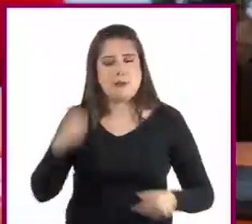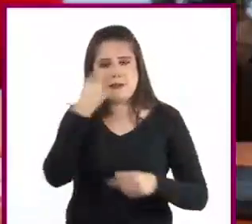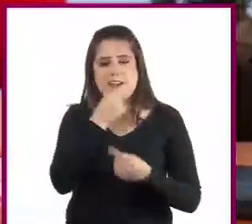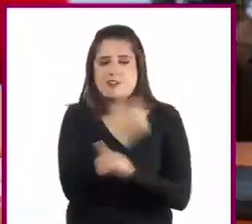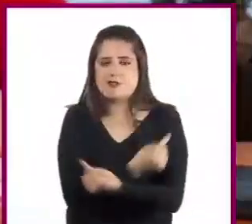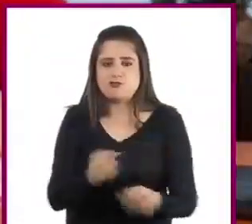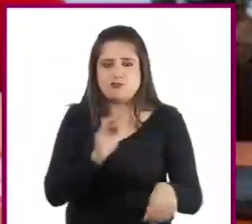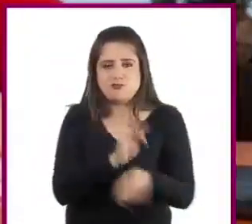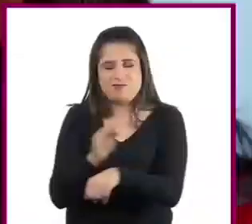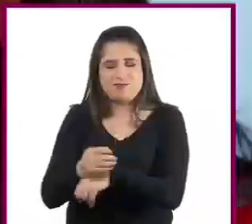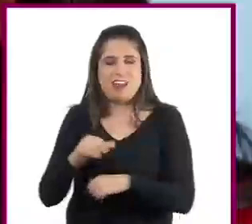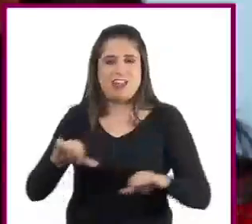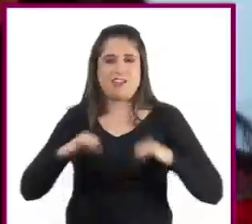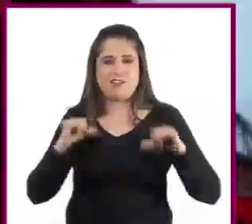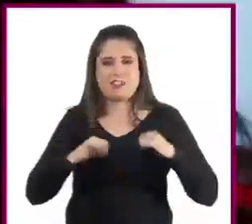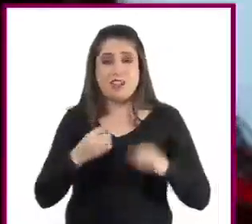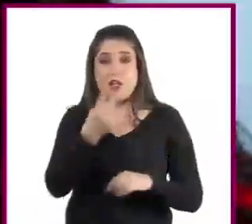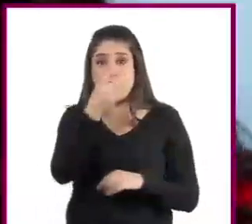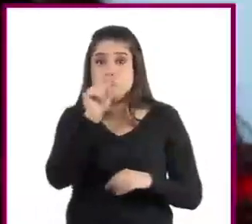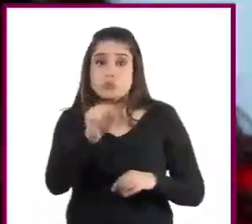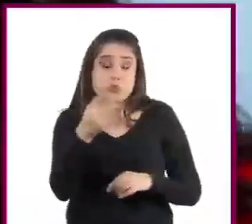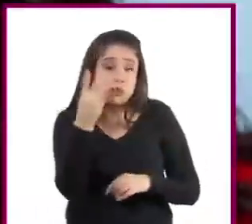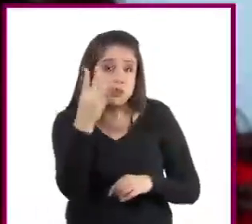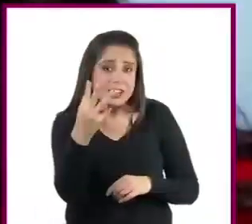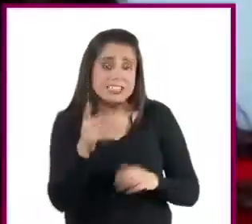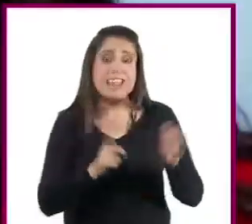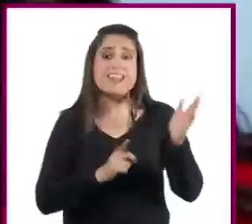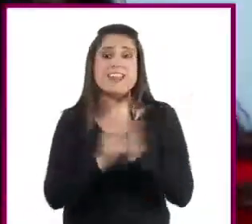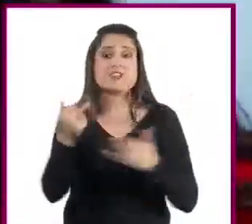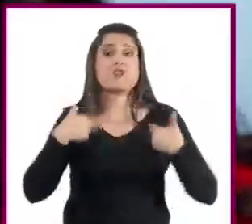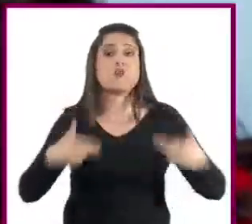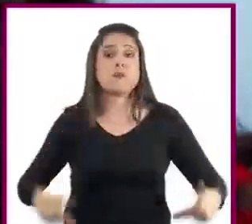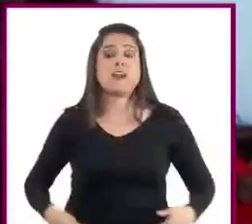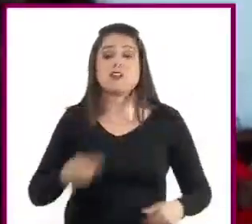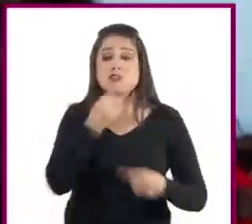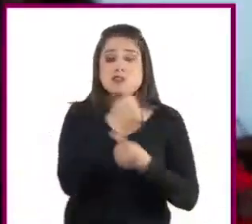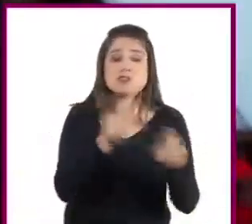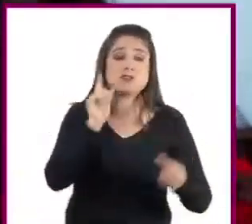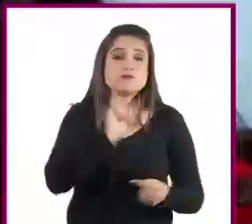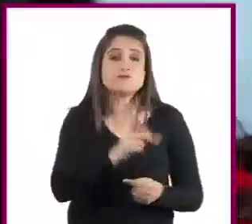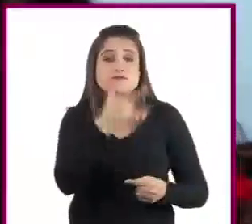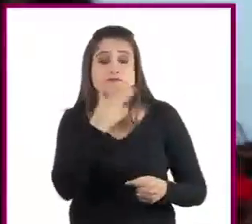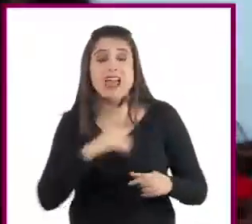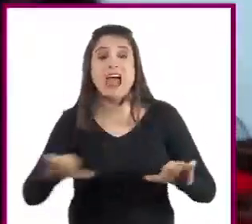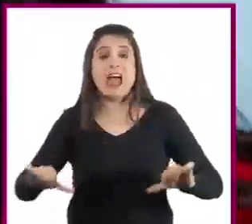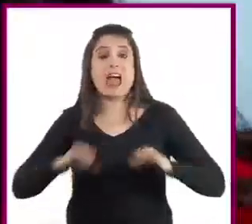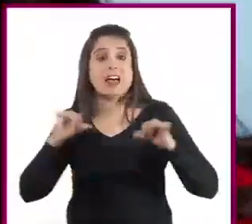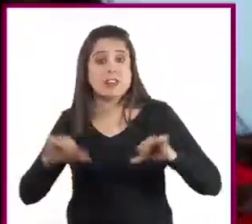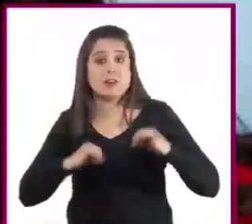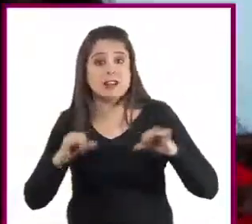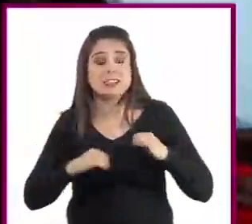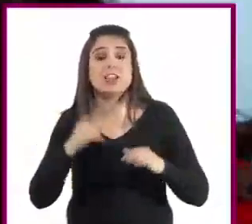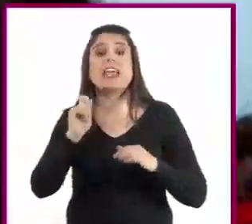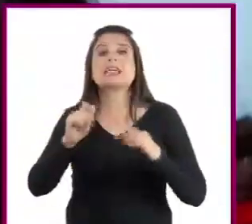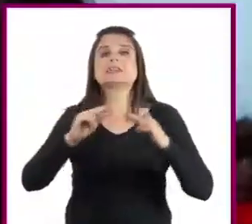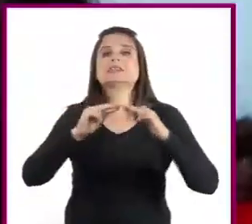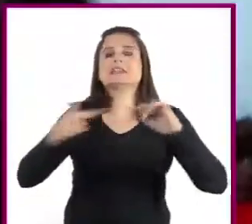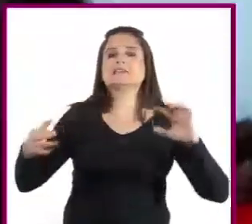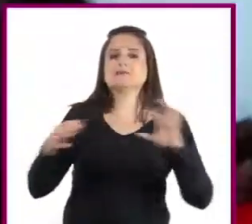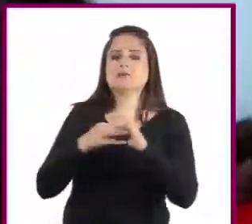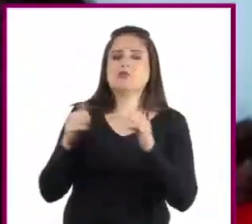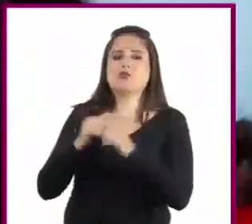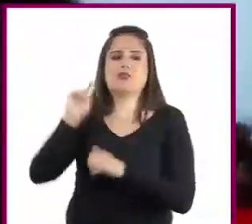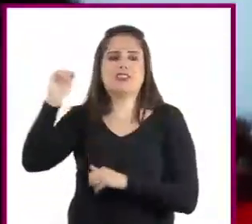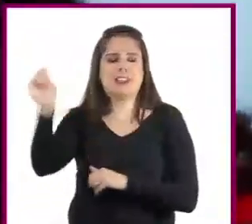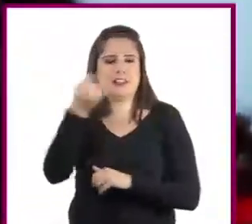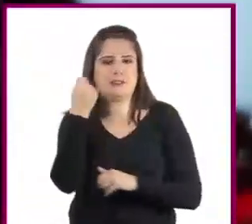las niñas y los adolescentes. 2.3. Los derechos humanos de los niños, las niñas y los adolescentes y su relación con las tecnologías